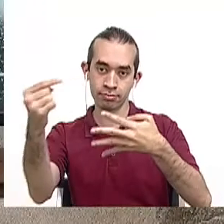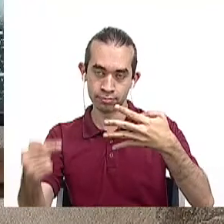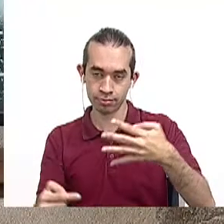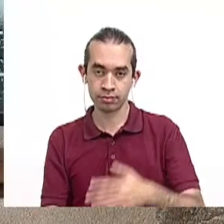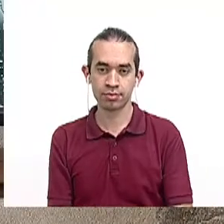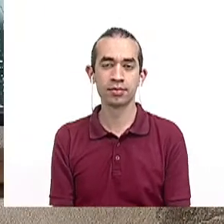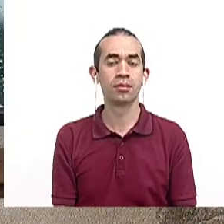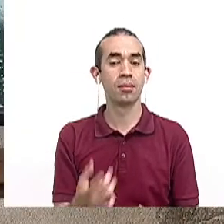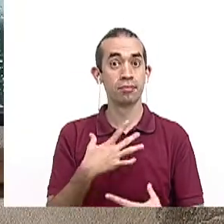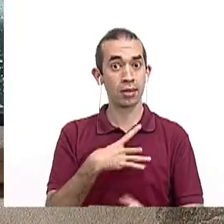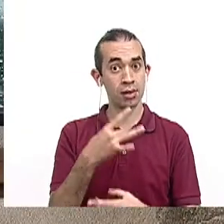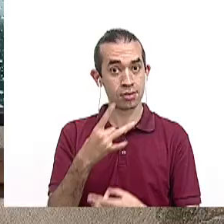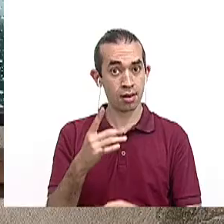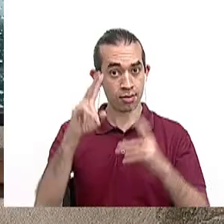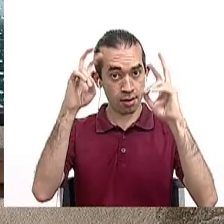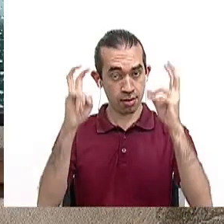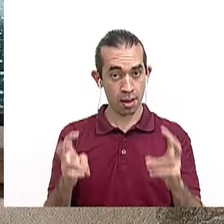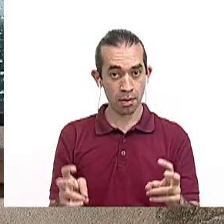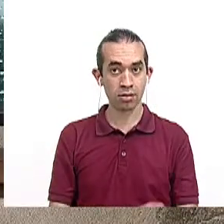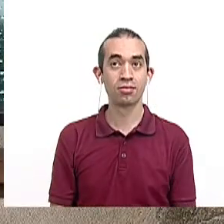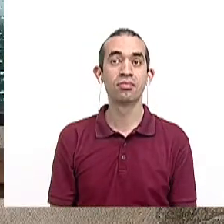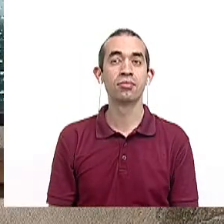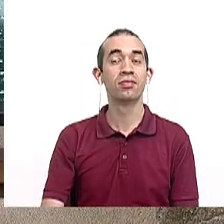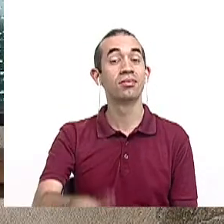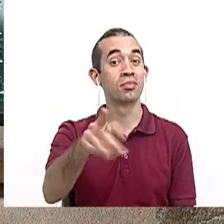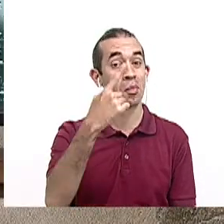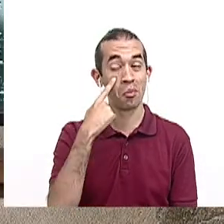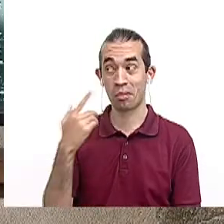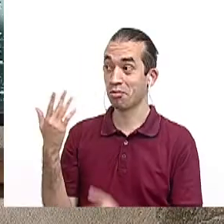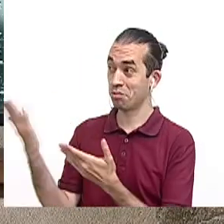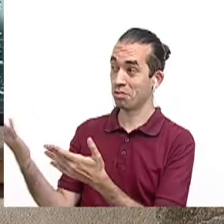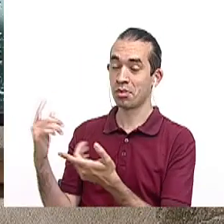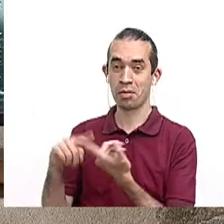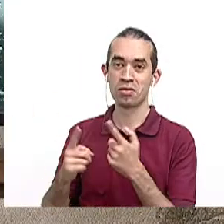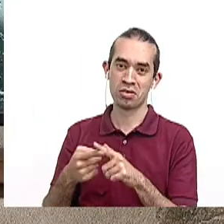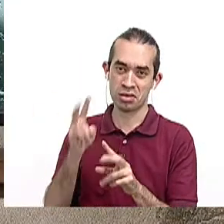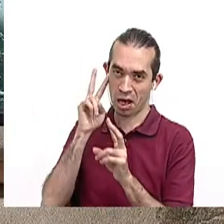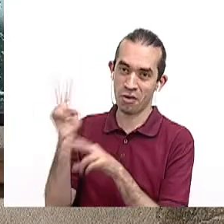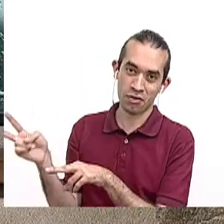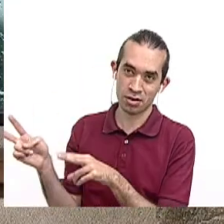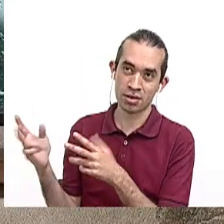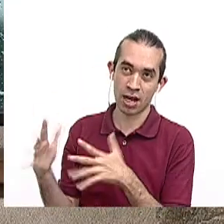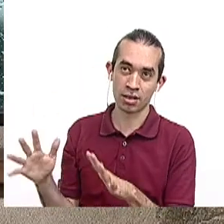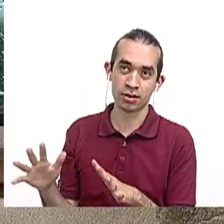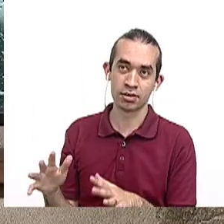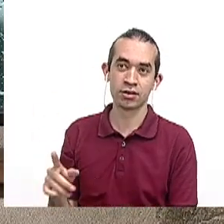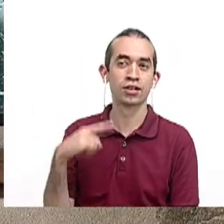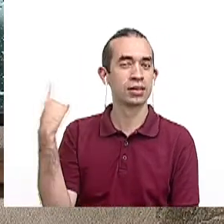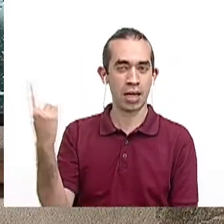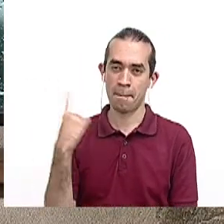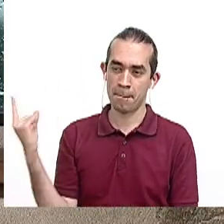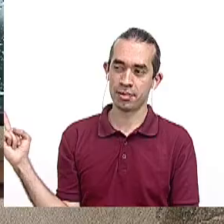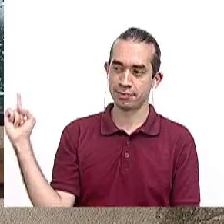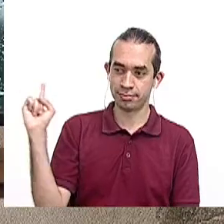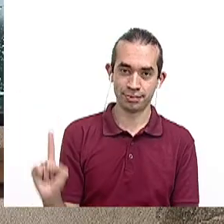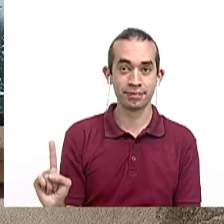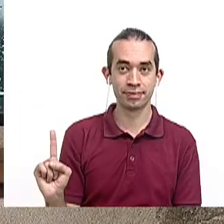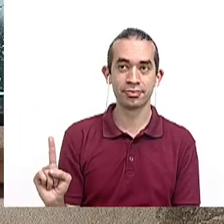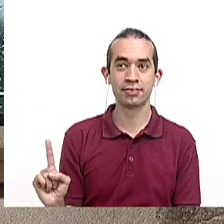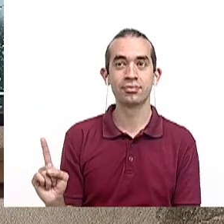lo que estamos viendo. Bueno, ya tenemos la visita de nuestro amigo. Yo sé que ya lo han visto. Siempre nos acompaña por